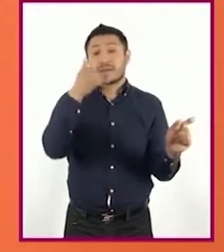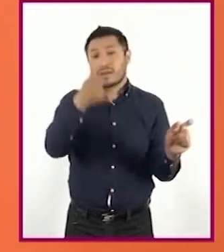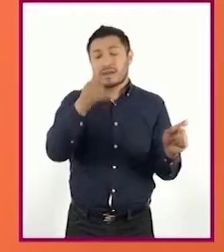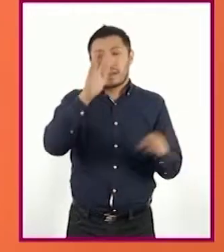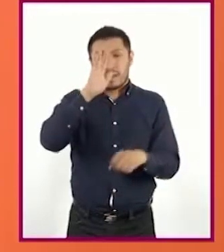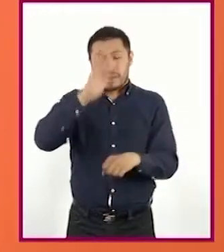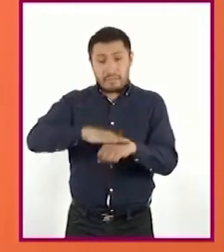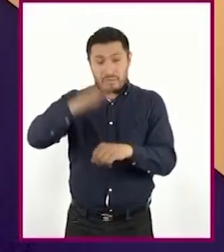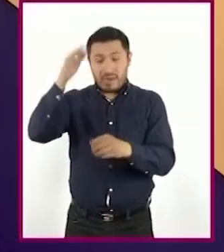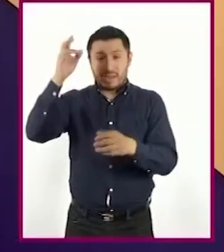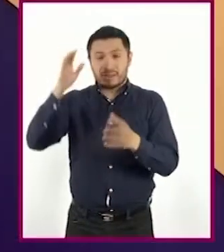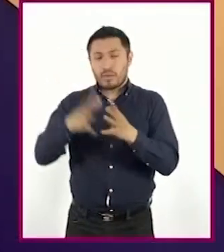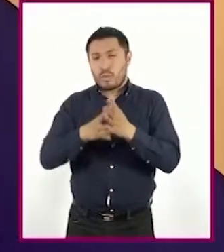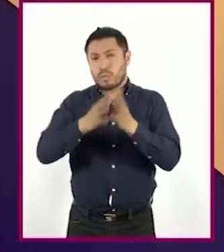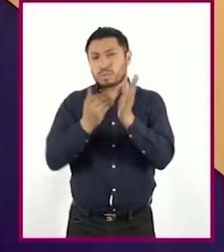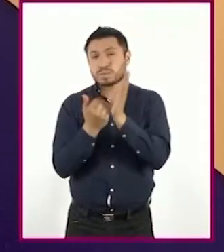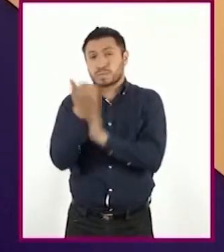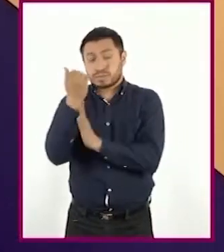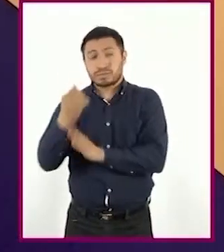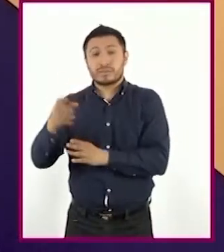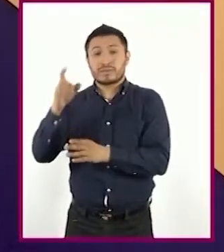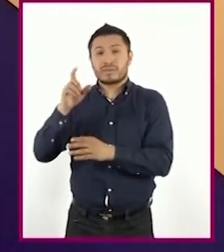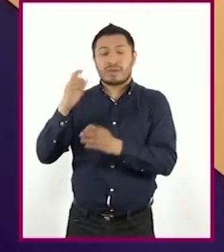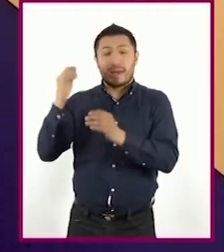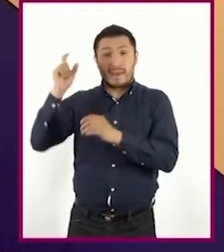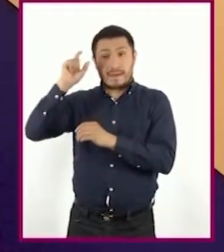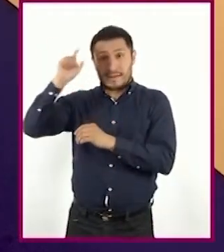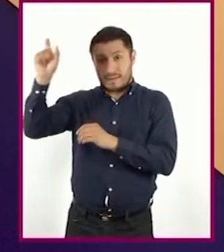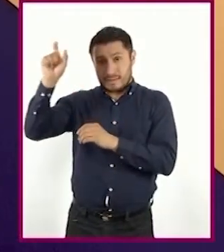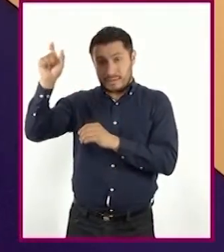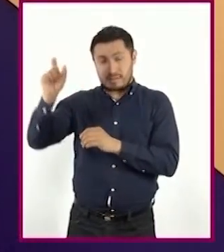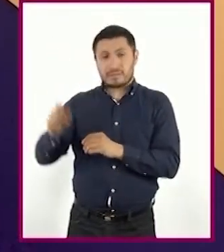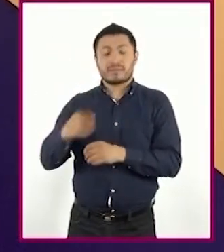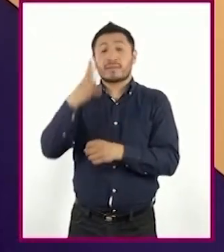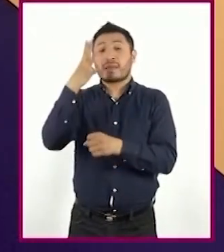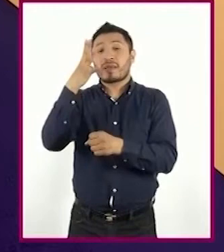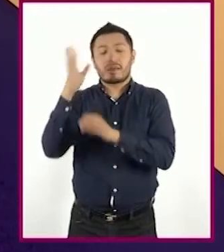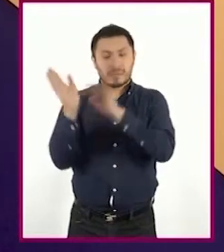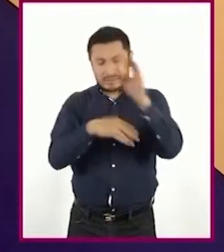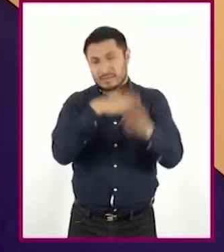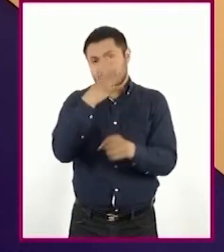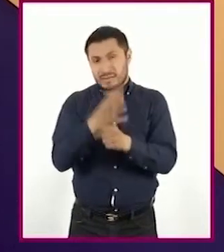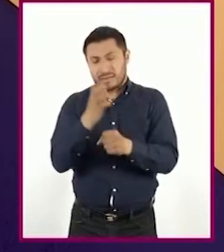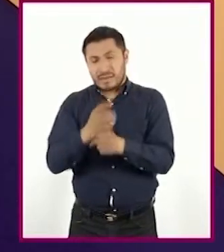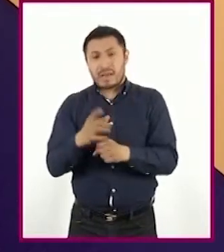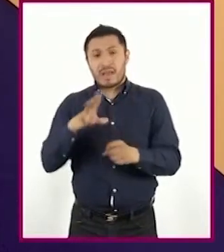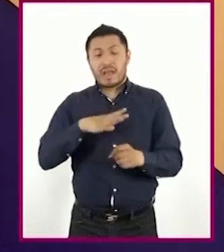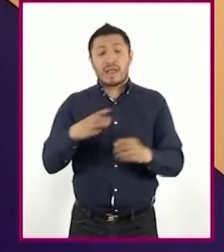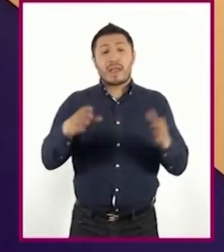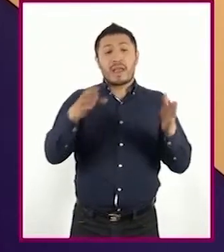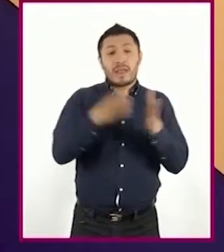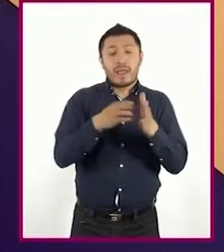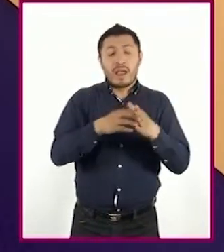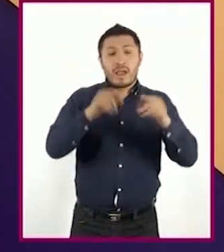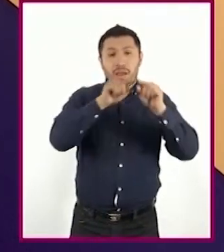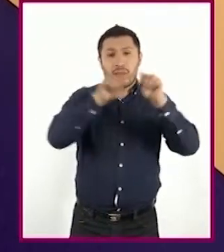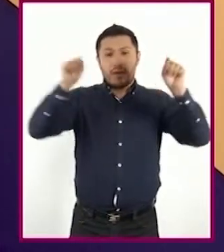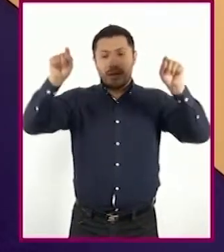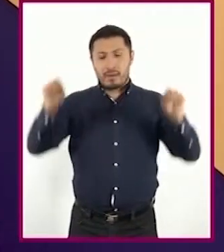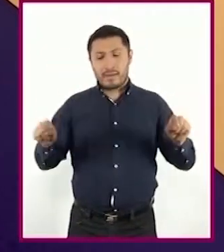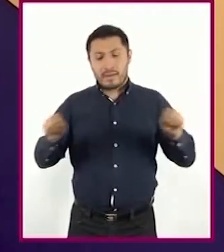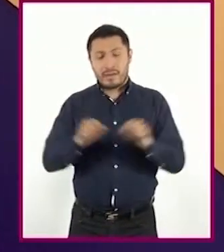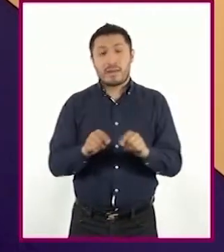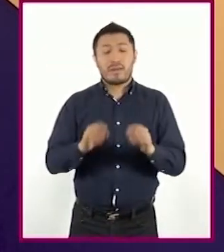más grande, que es el valor extremo superior. Cuarto paso, se trazan las cajas. Las cajas